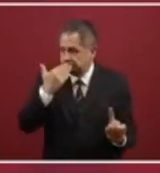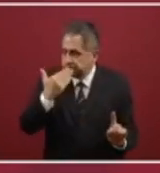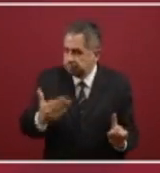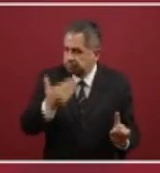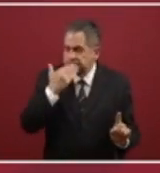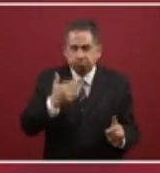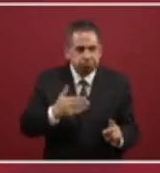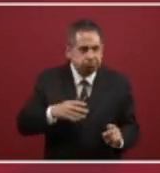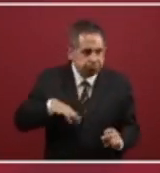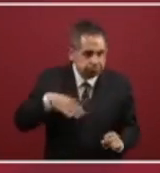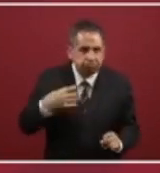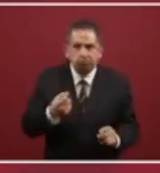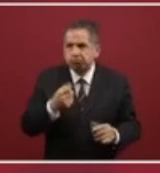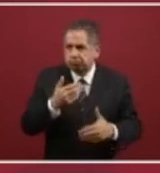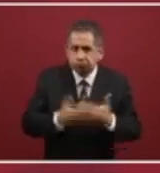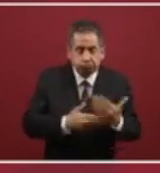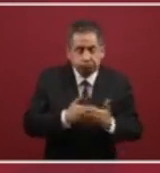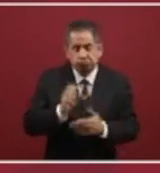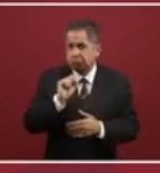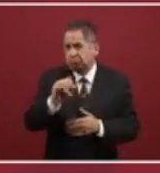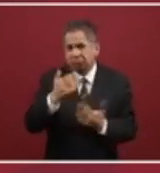de todas las dependencias que estamos participando.